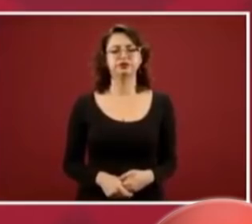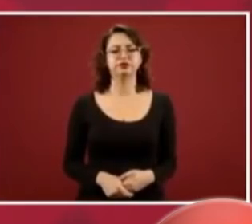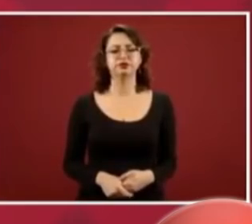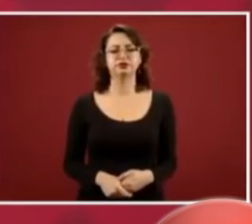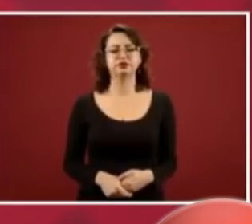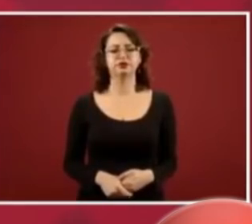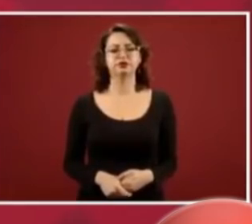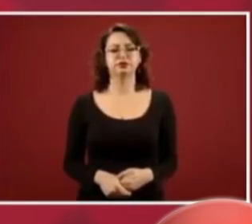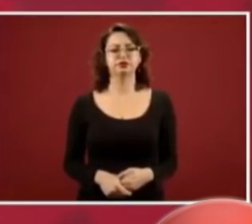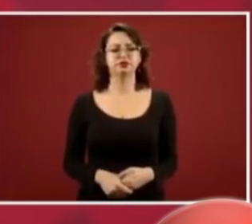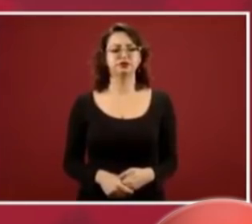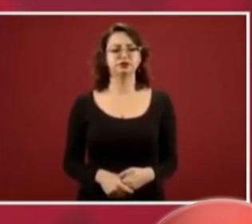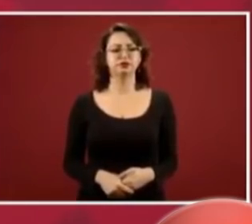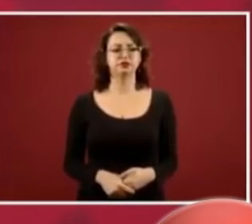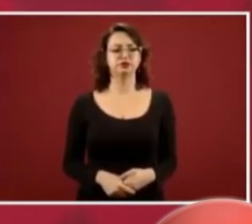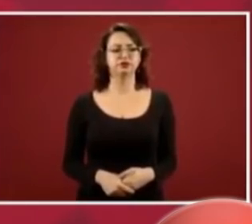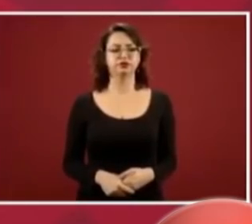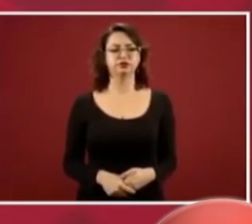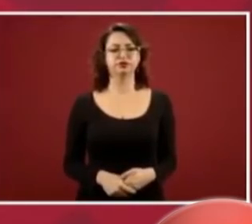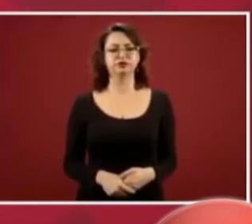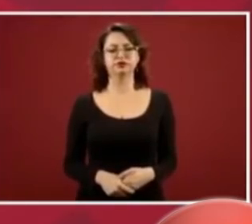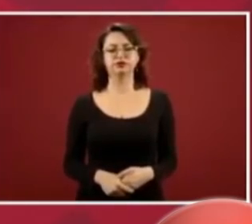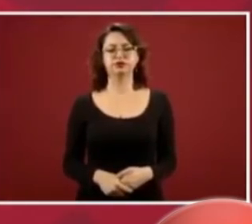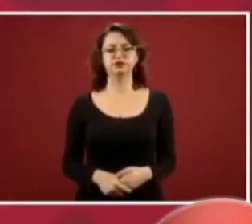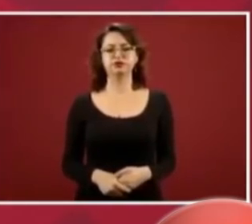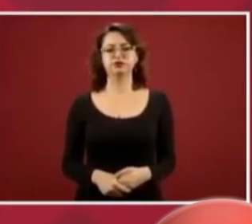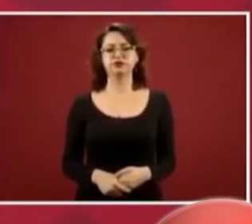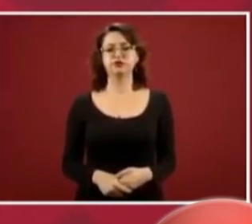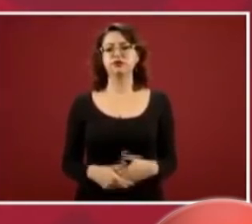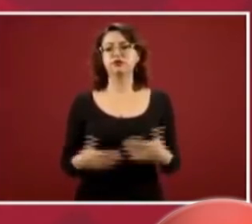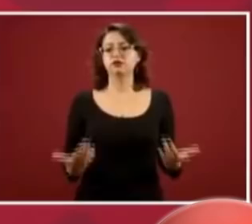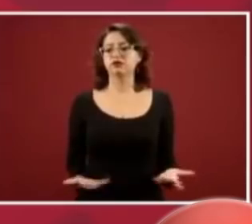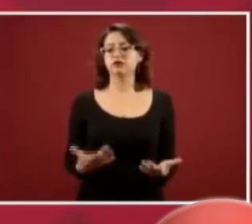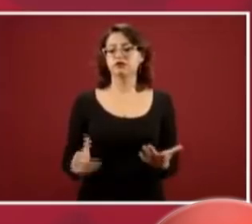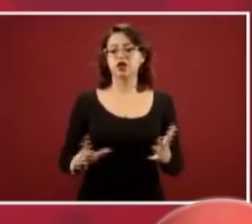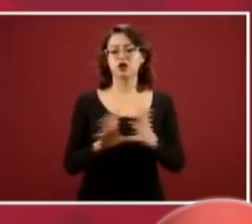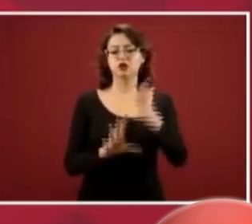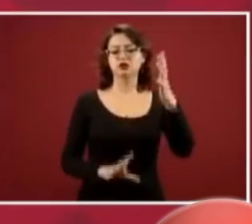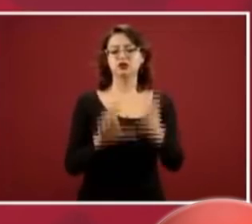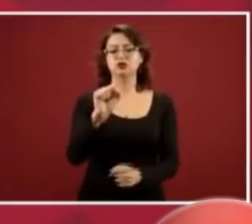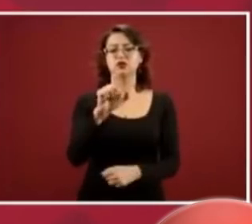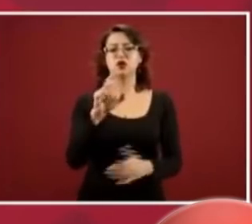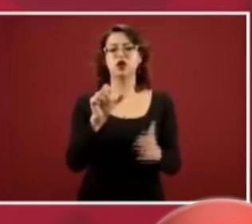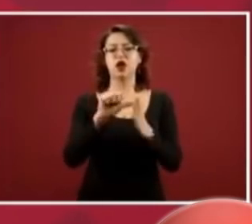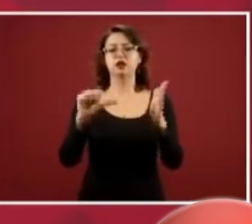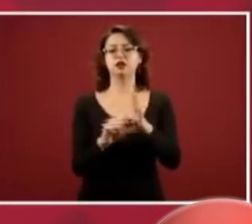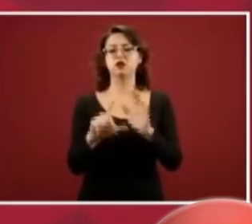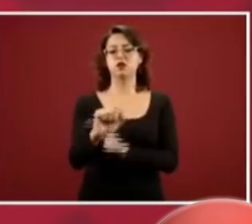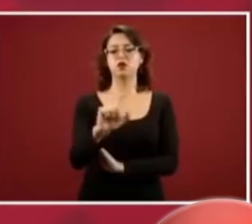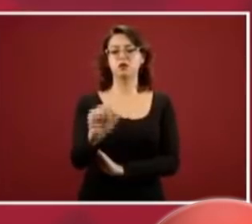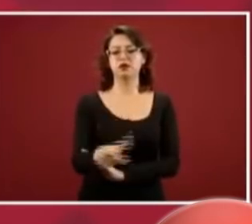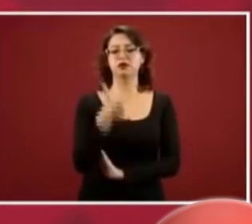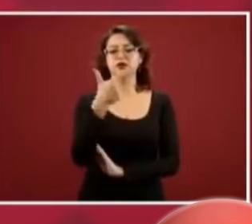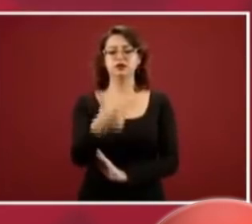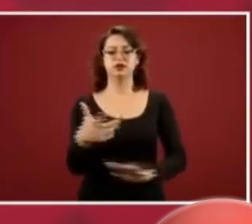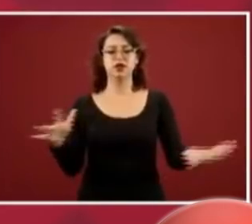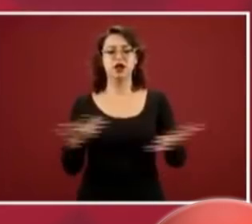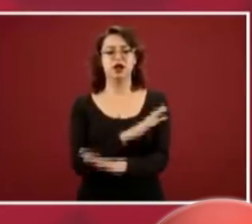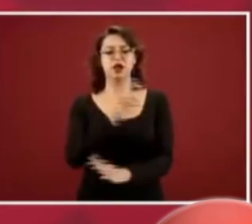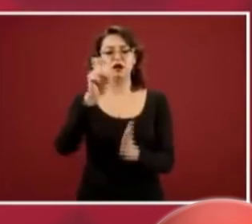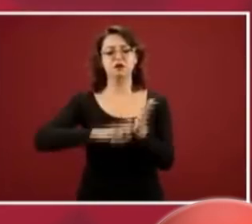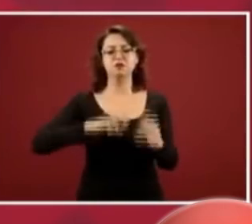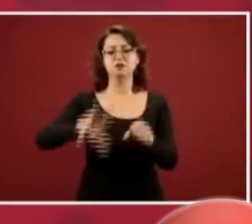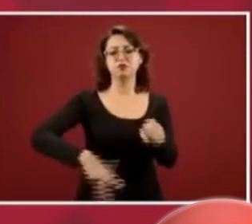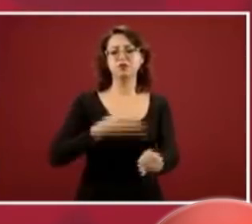Echaron a andar una modificación al 27 constitucional para poner al mercado las